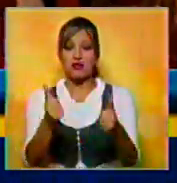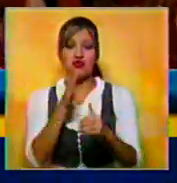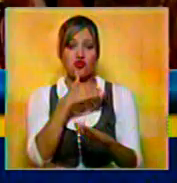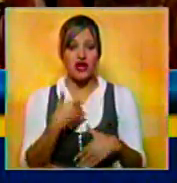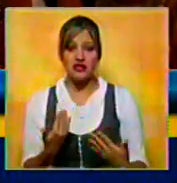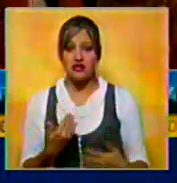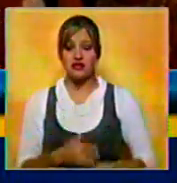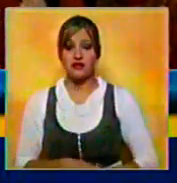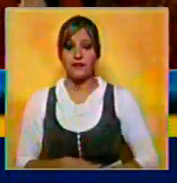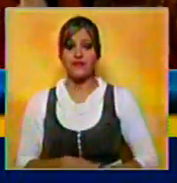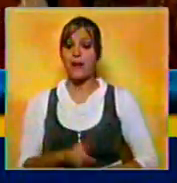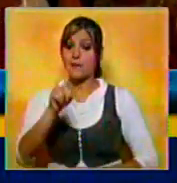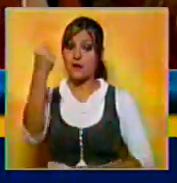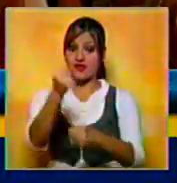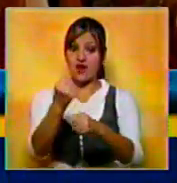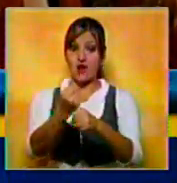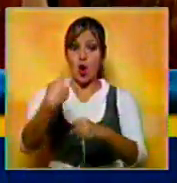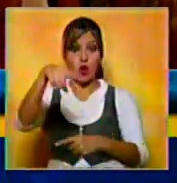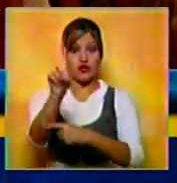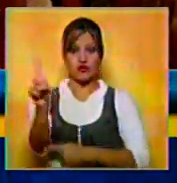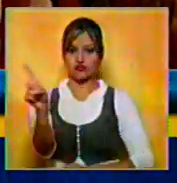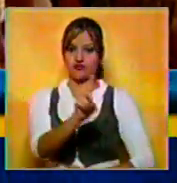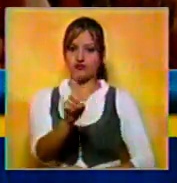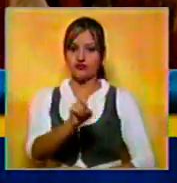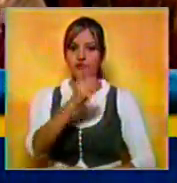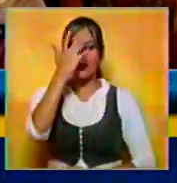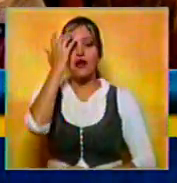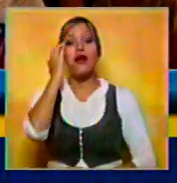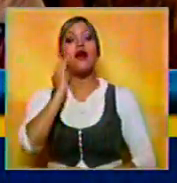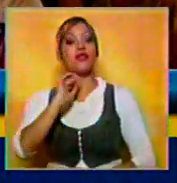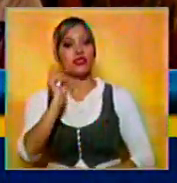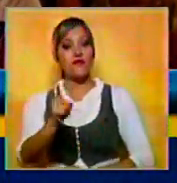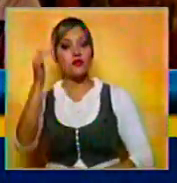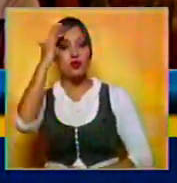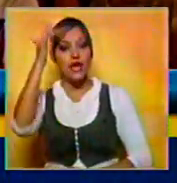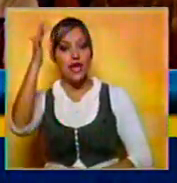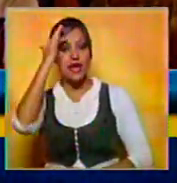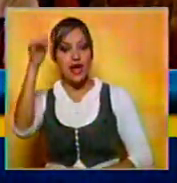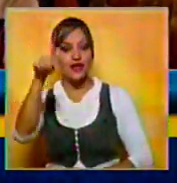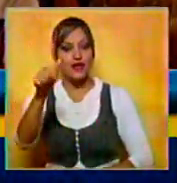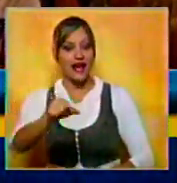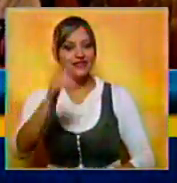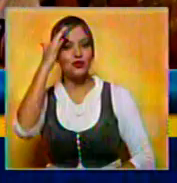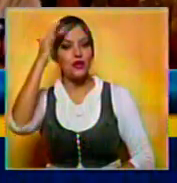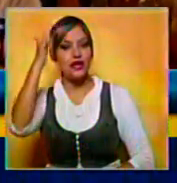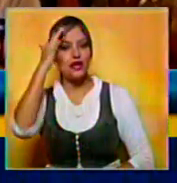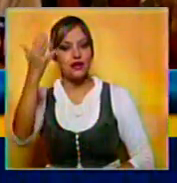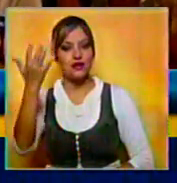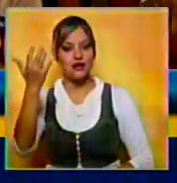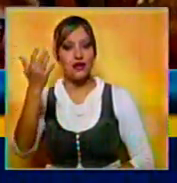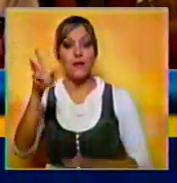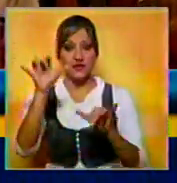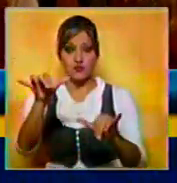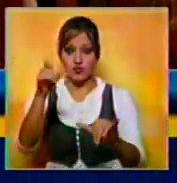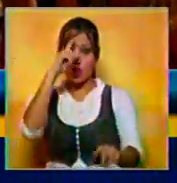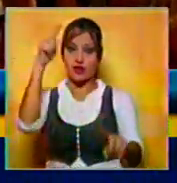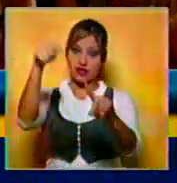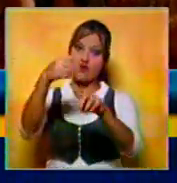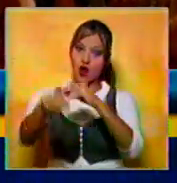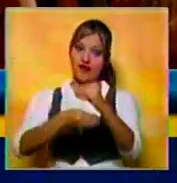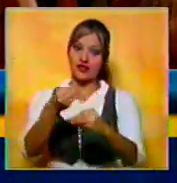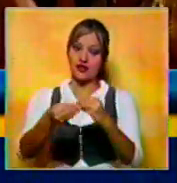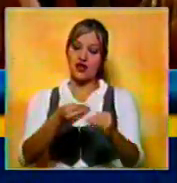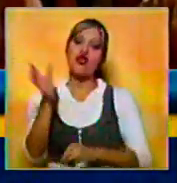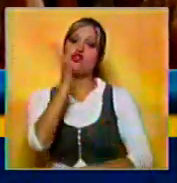no solamente primer empleo sino ponerlos a soñar porque hacia allá vamos